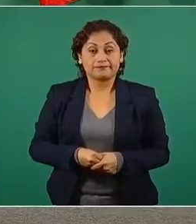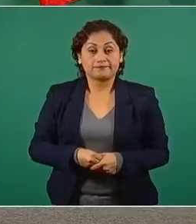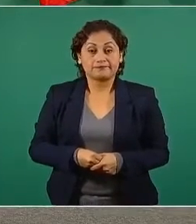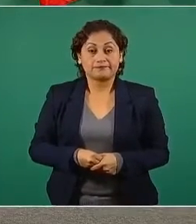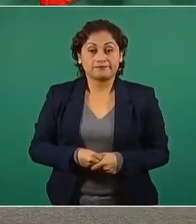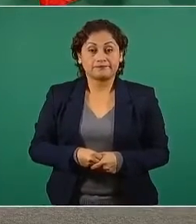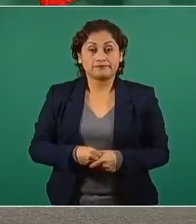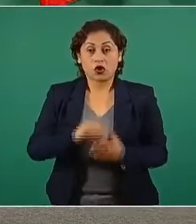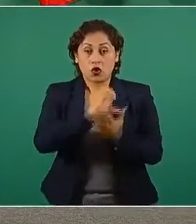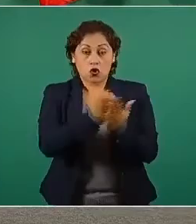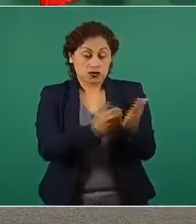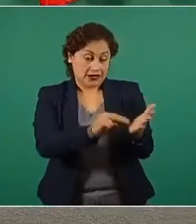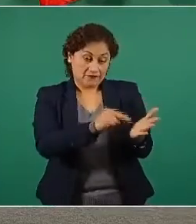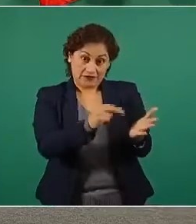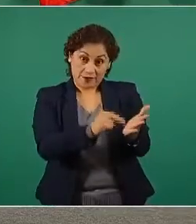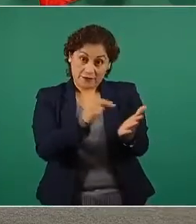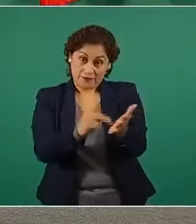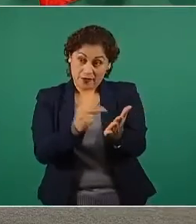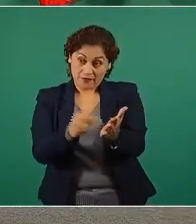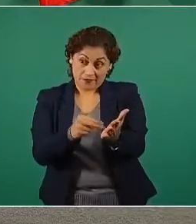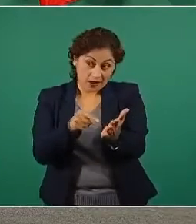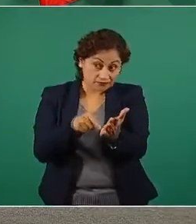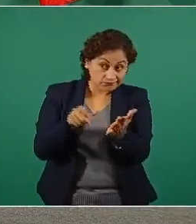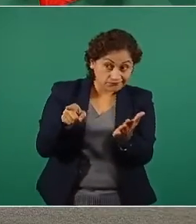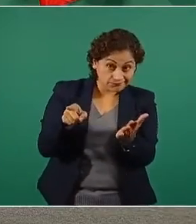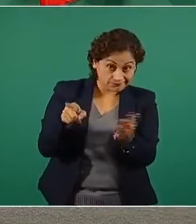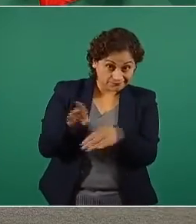se firmaron estos contratos,